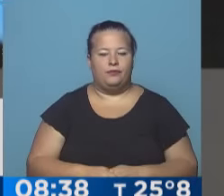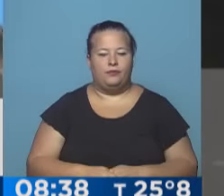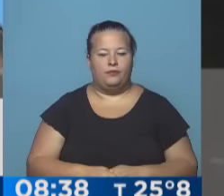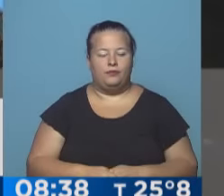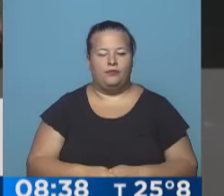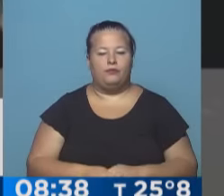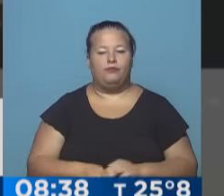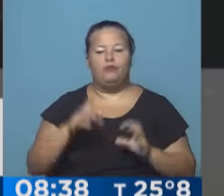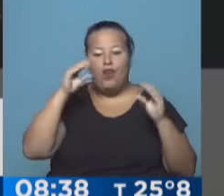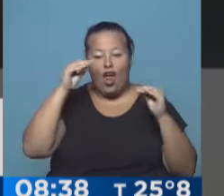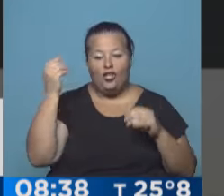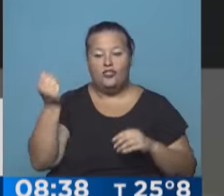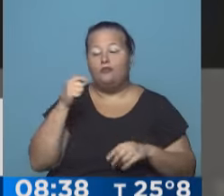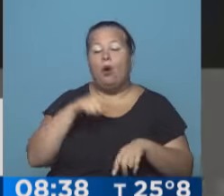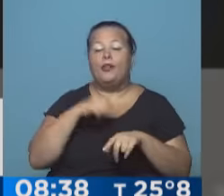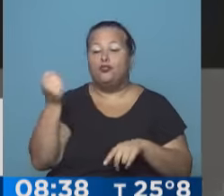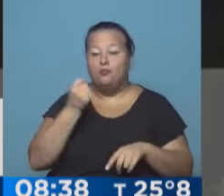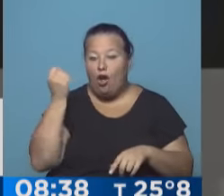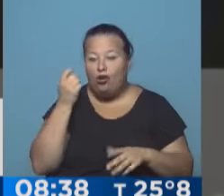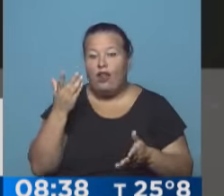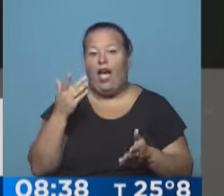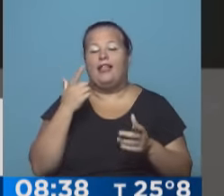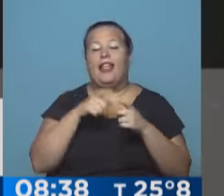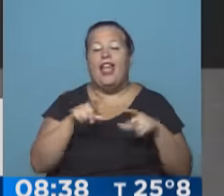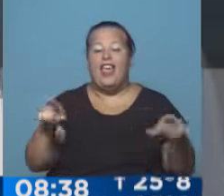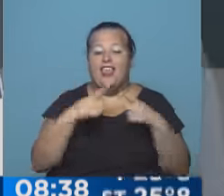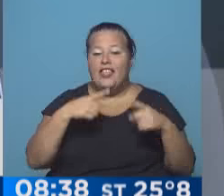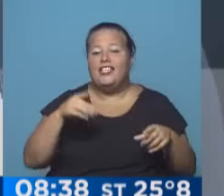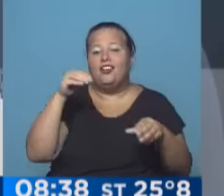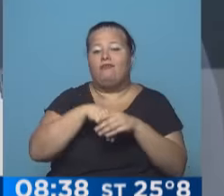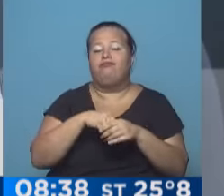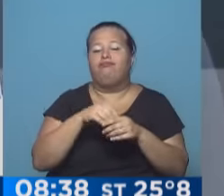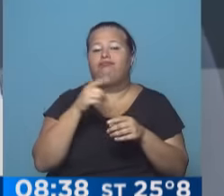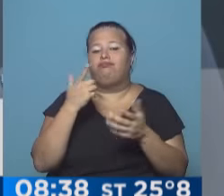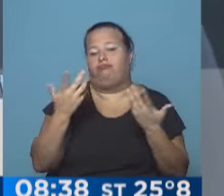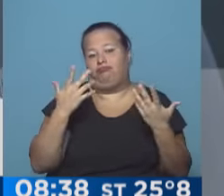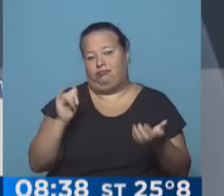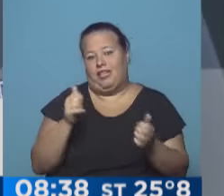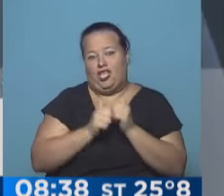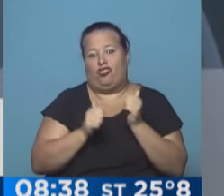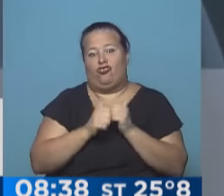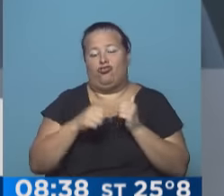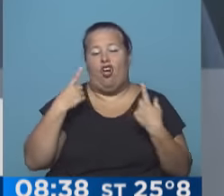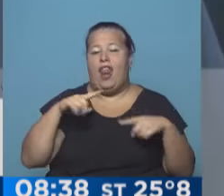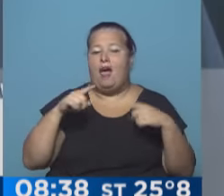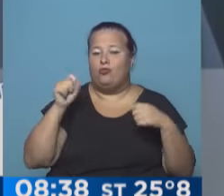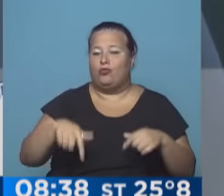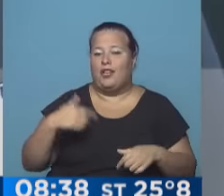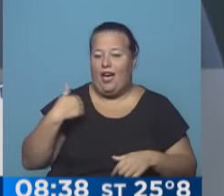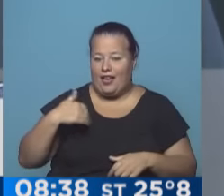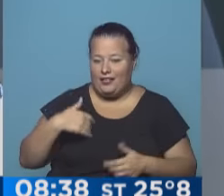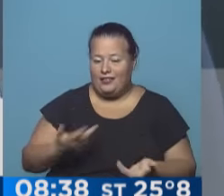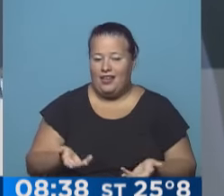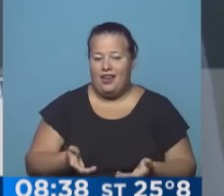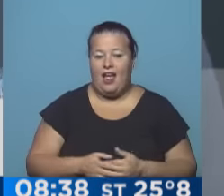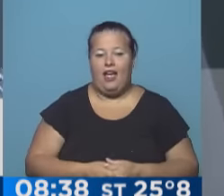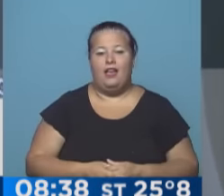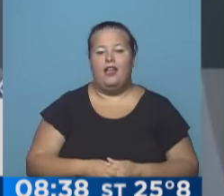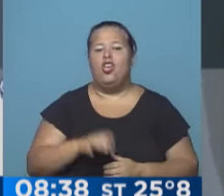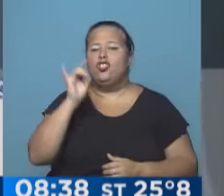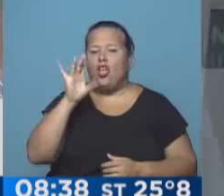Es un hecho histórico de discos que formaron parte indudablemente de la historia de la música nacional,